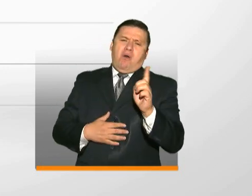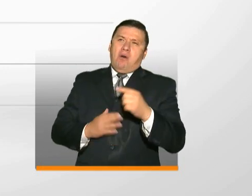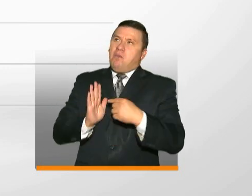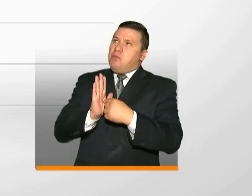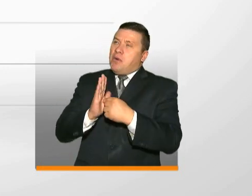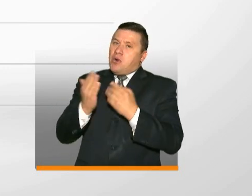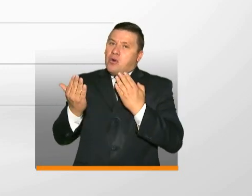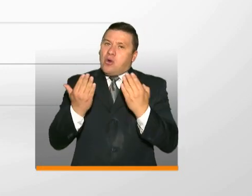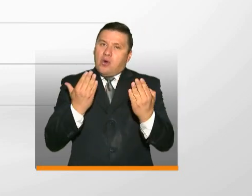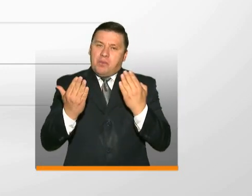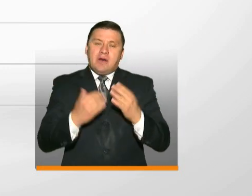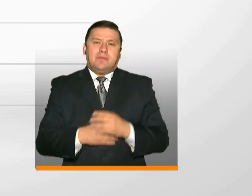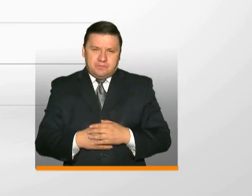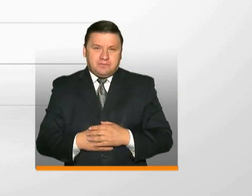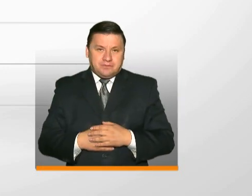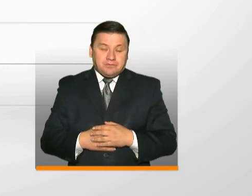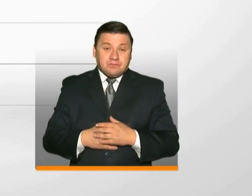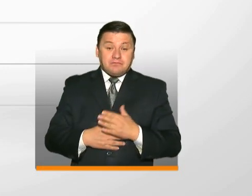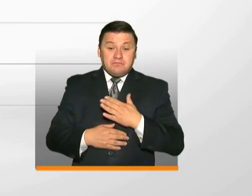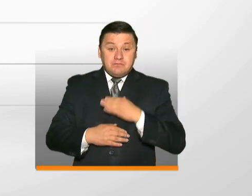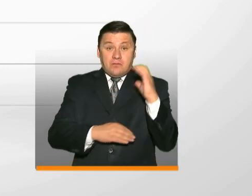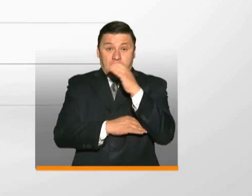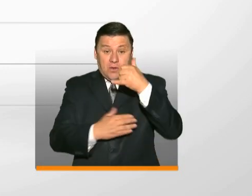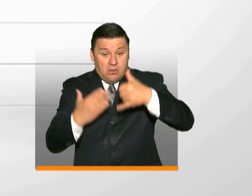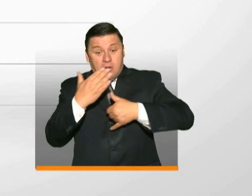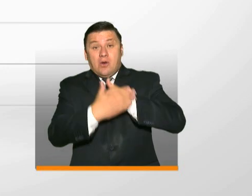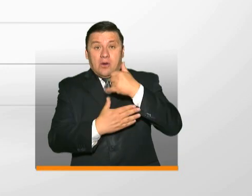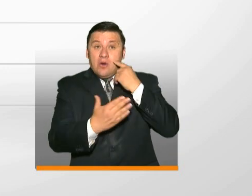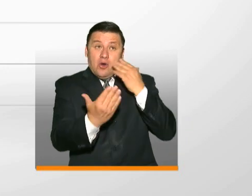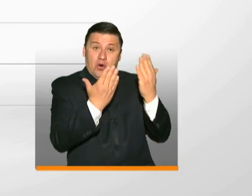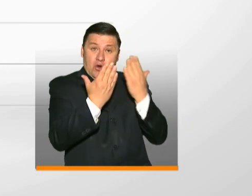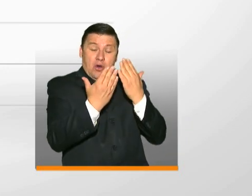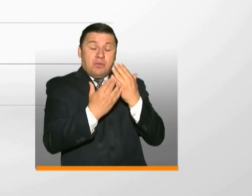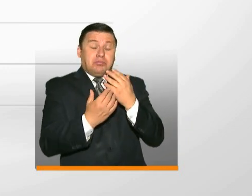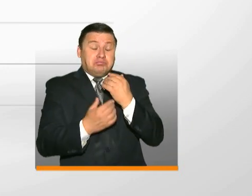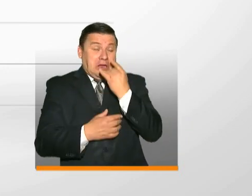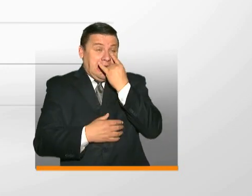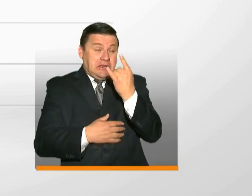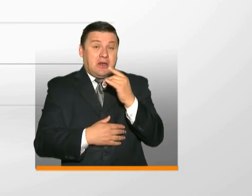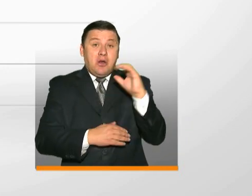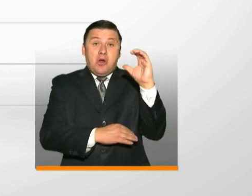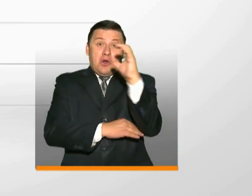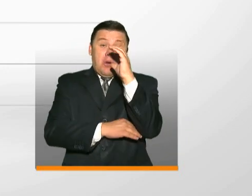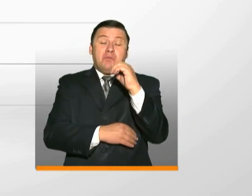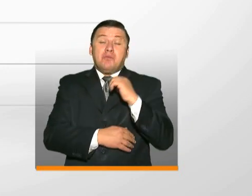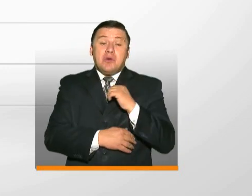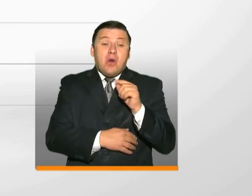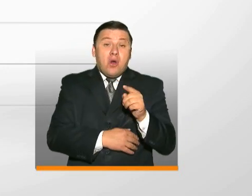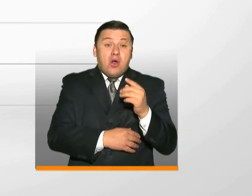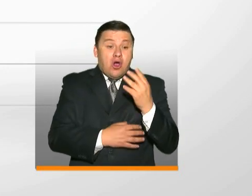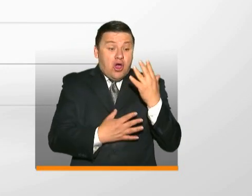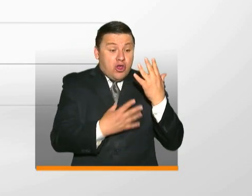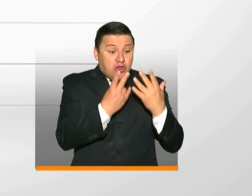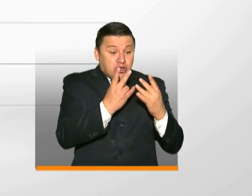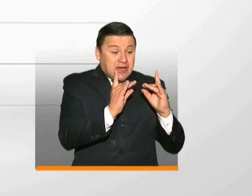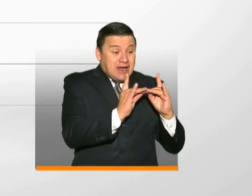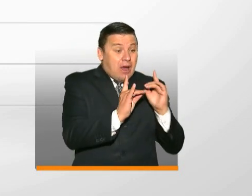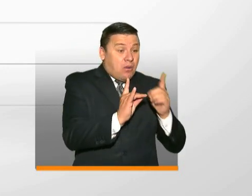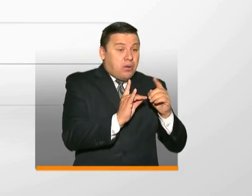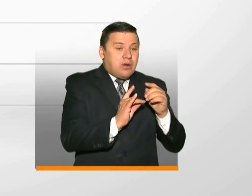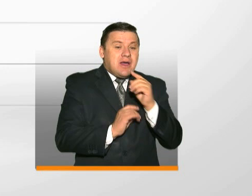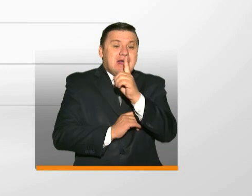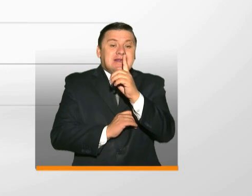100.000 habitantes. Y en el panorama regional hemos hecho también un comparador interesante. Colombia tiene 12 unidades de cuidado intensivo por